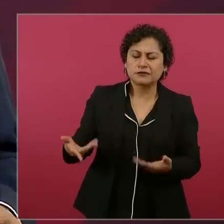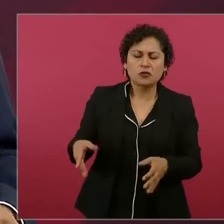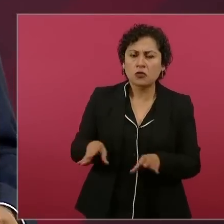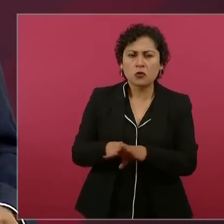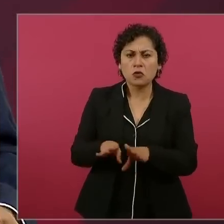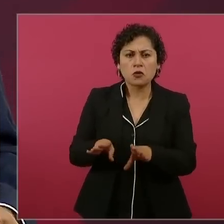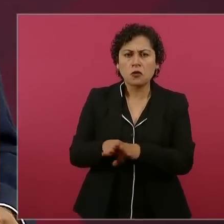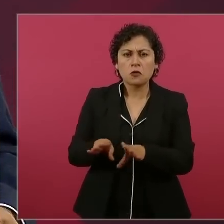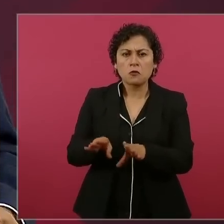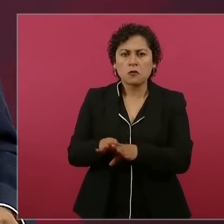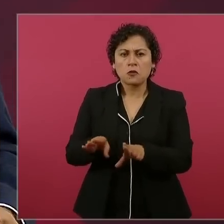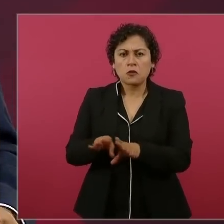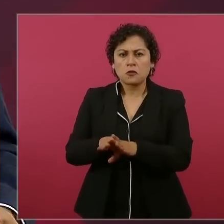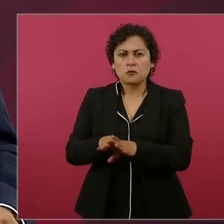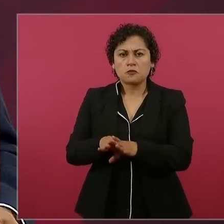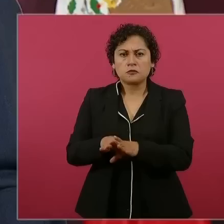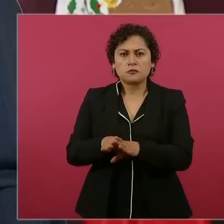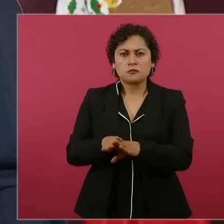financiar